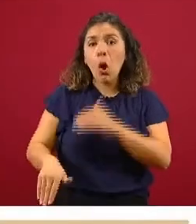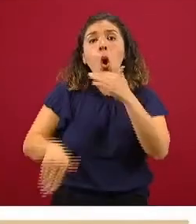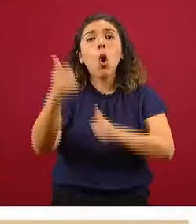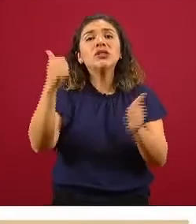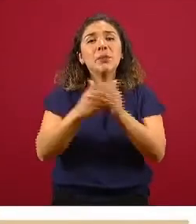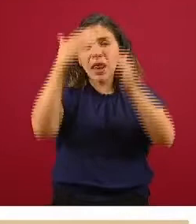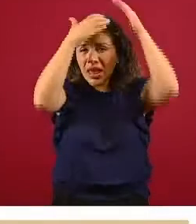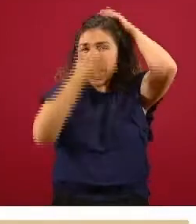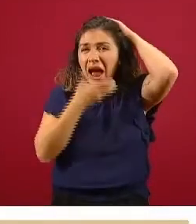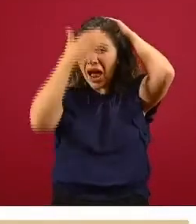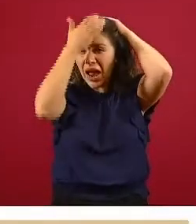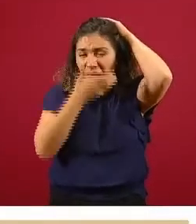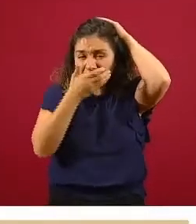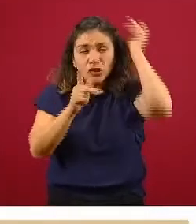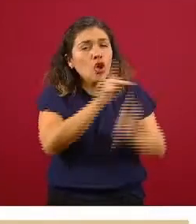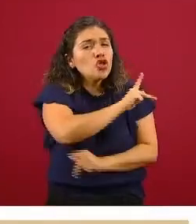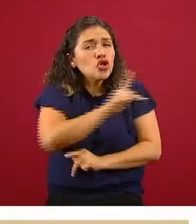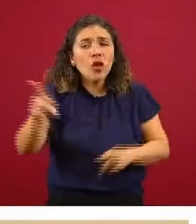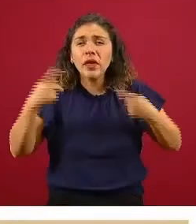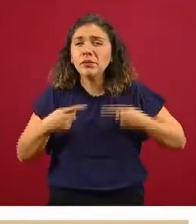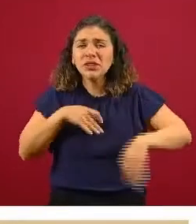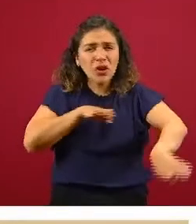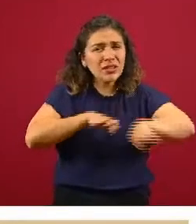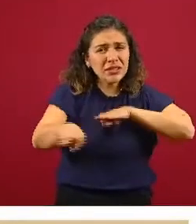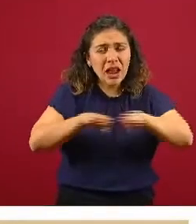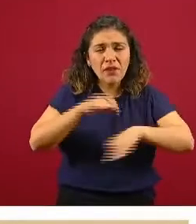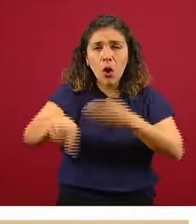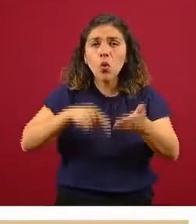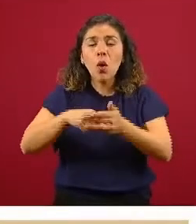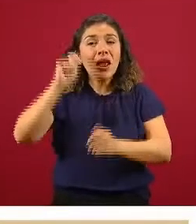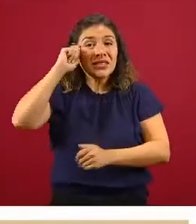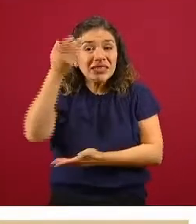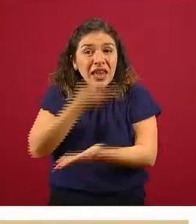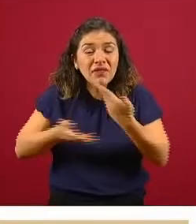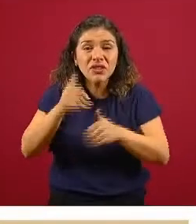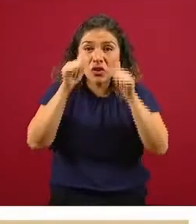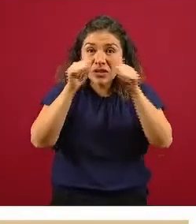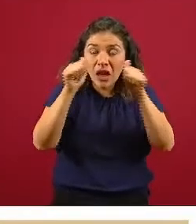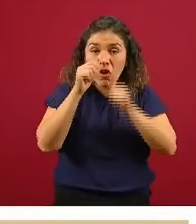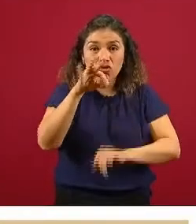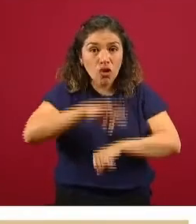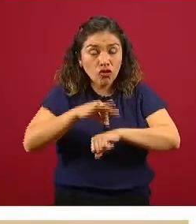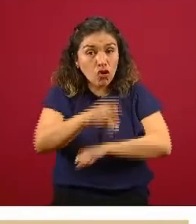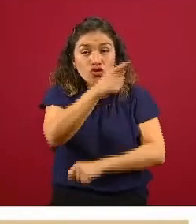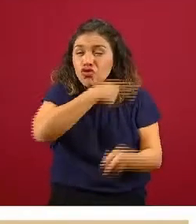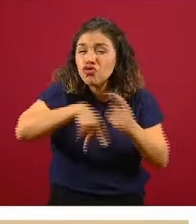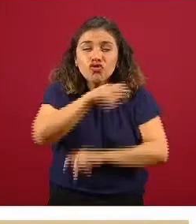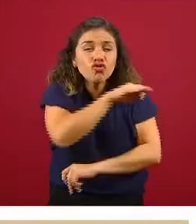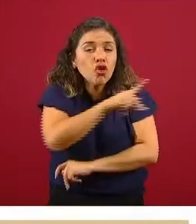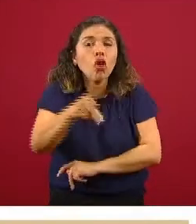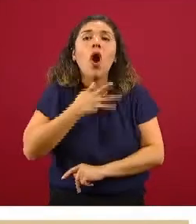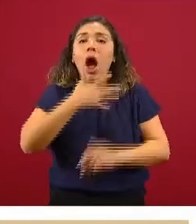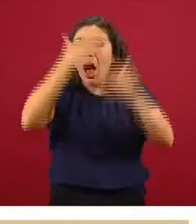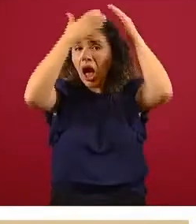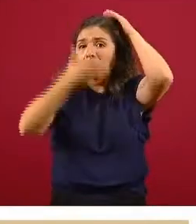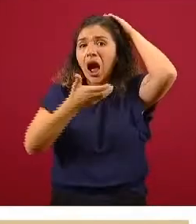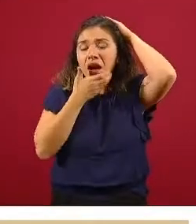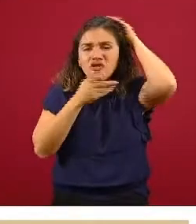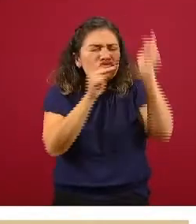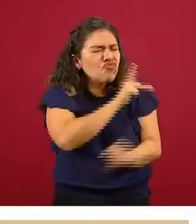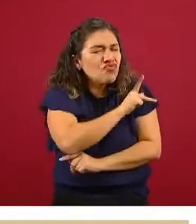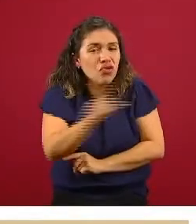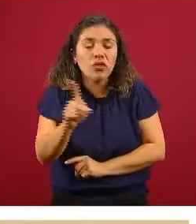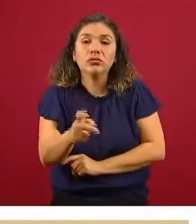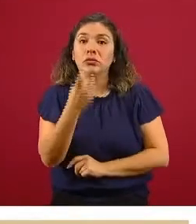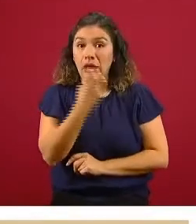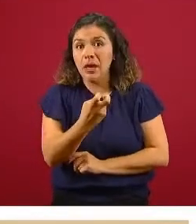caretas. Todos nuestros trabajadores del área de servicios de salud, todos tienen careta, todos.